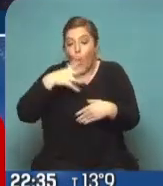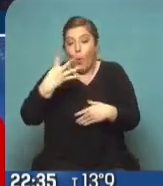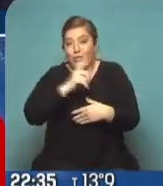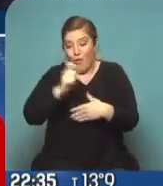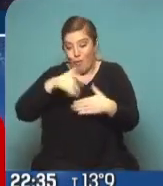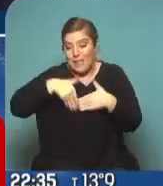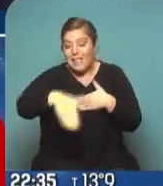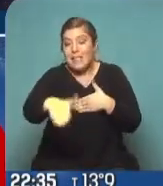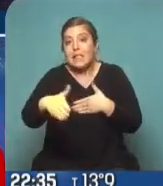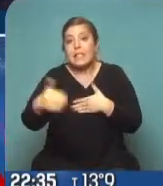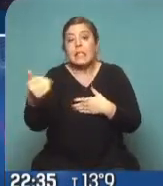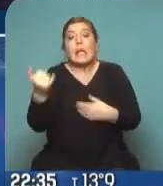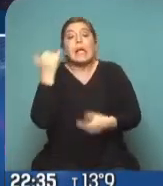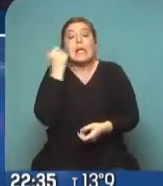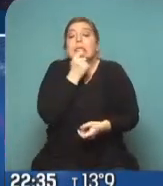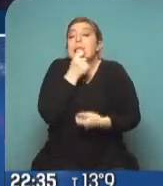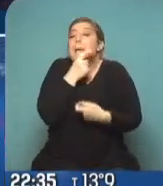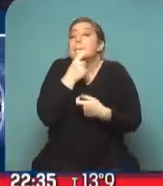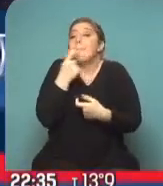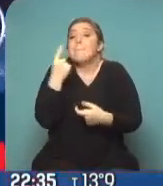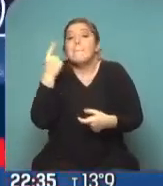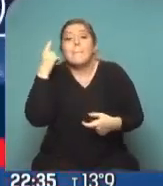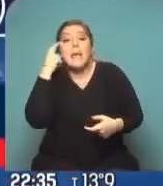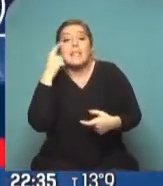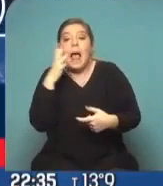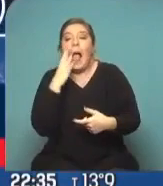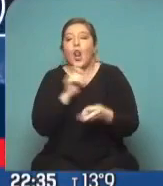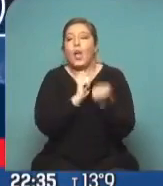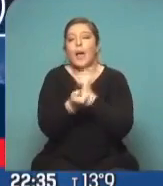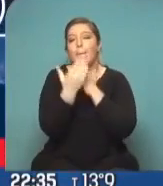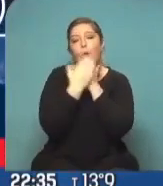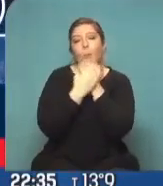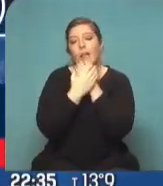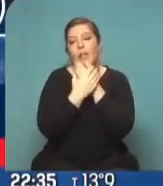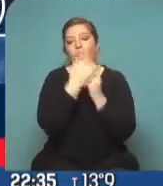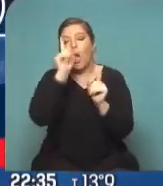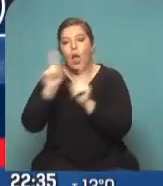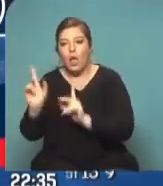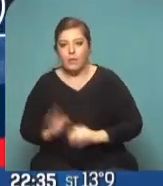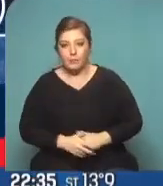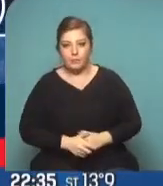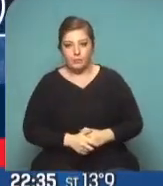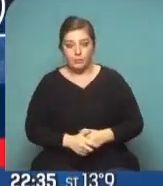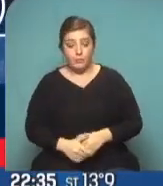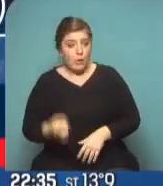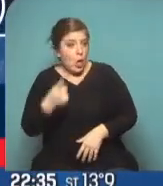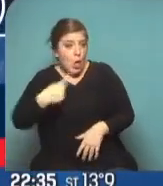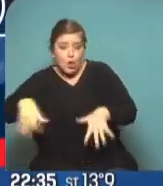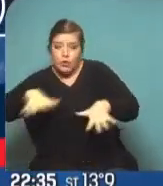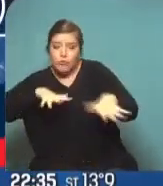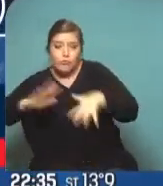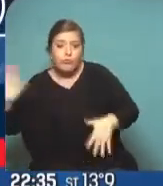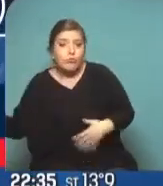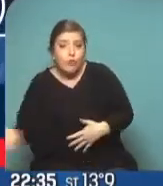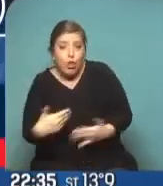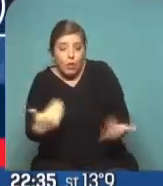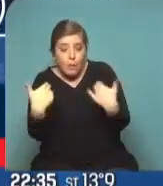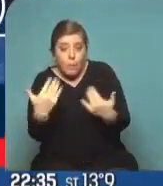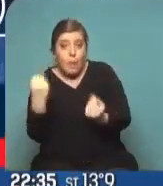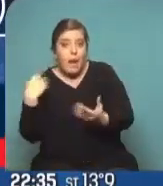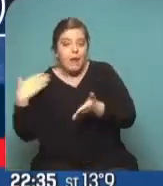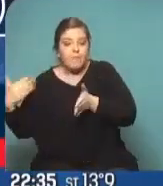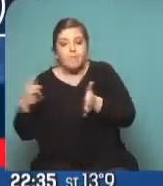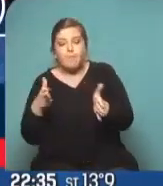Y también si piensa hacer algún cambio de gabinete. Vamos a hacer todo lo que esté a nuestro alcance para seguir conduciendo el